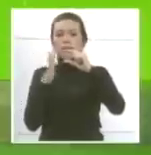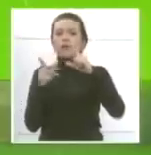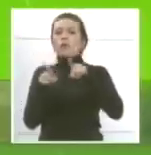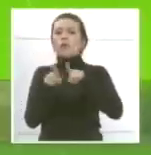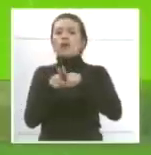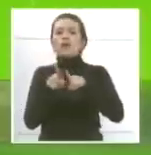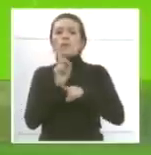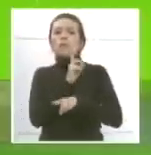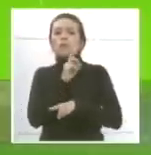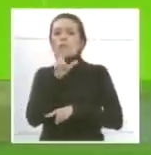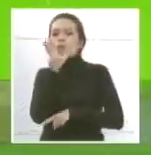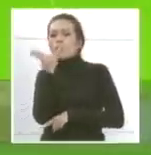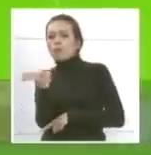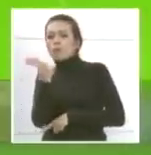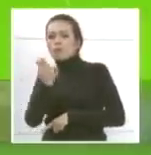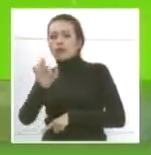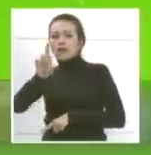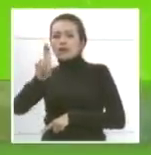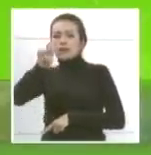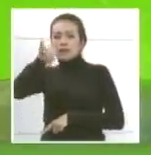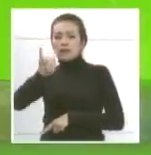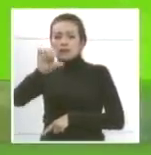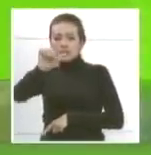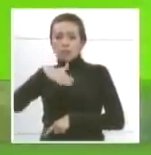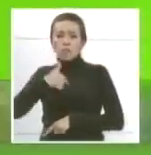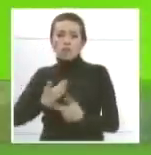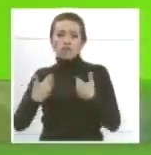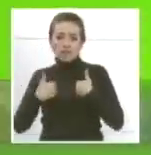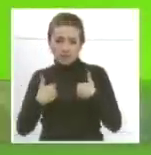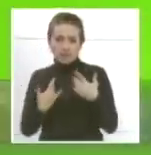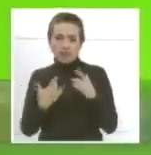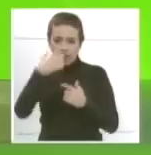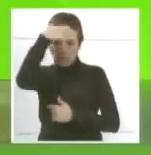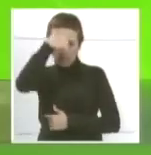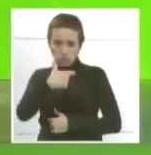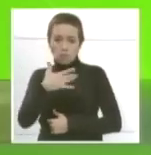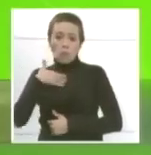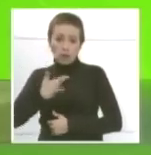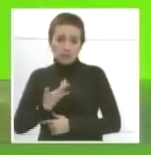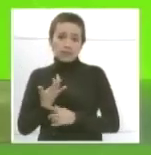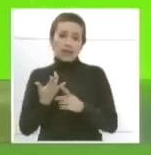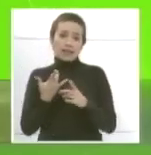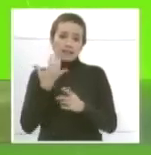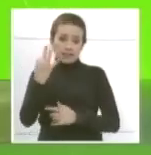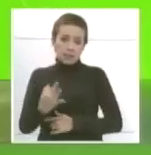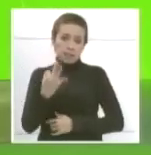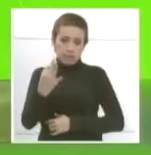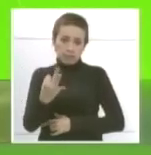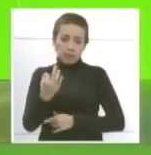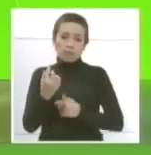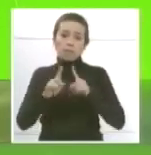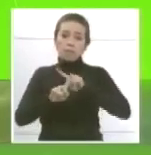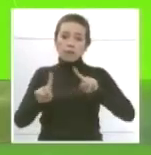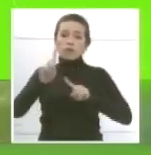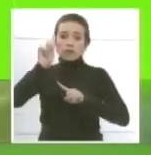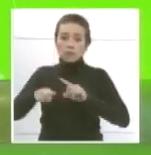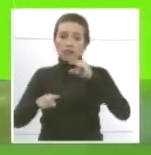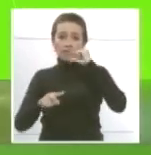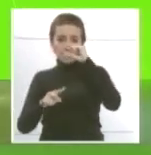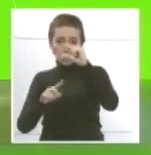¿ok? Que comprima la raíz, es lo que llama la gente una hernia discal. Eso puede ser unilateral, ¿ok? Pero también el disco